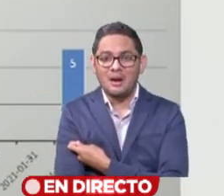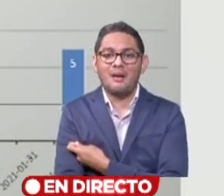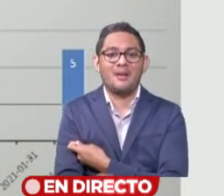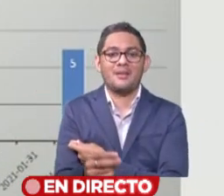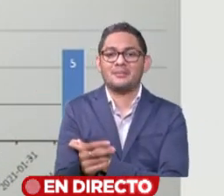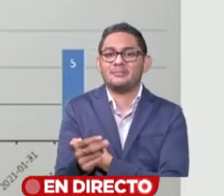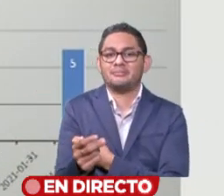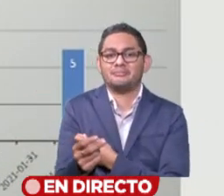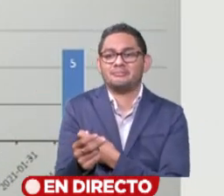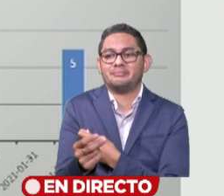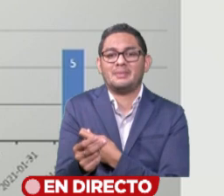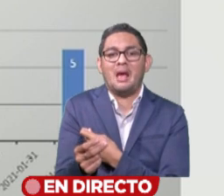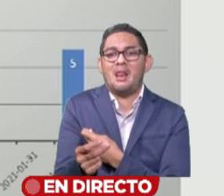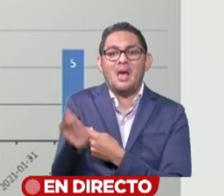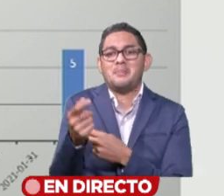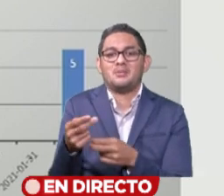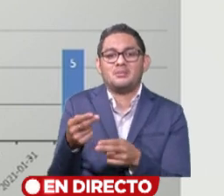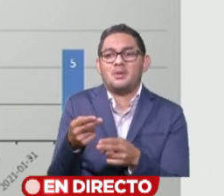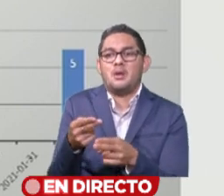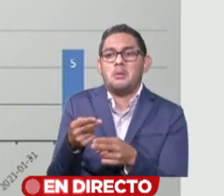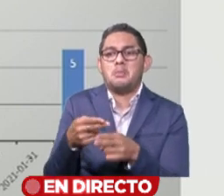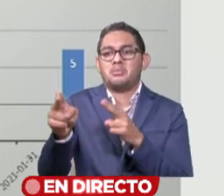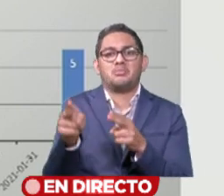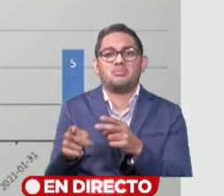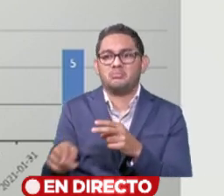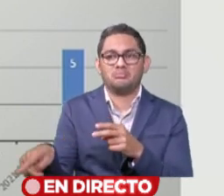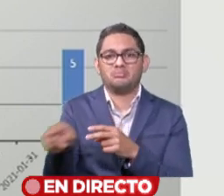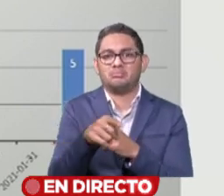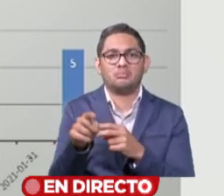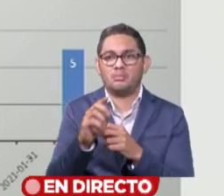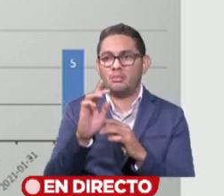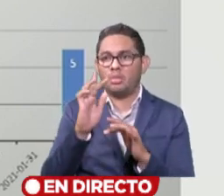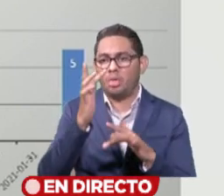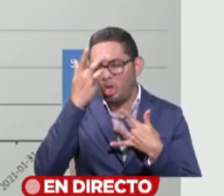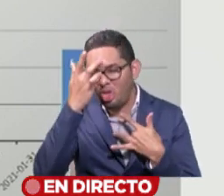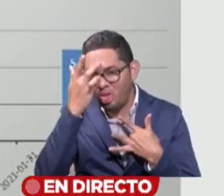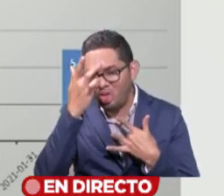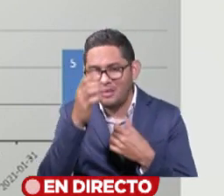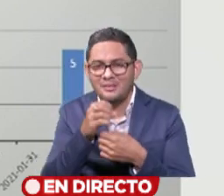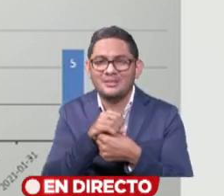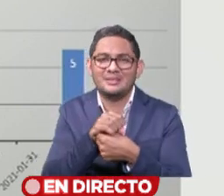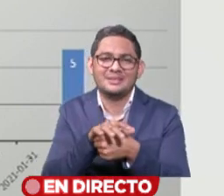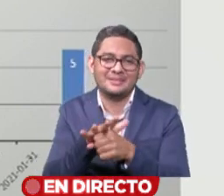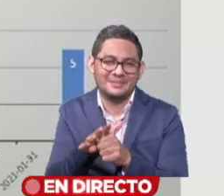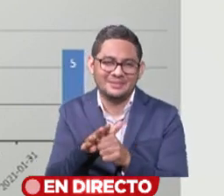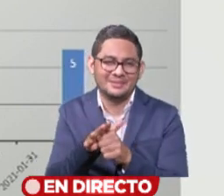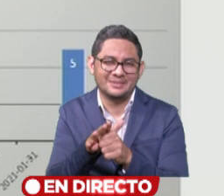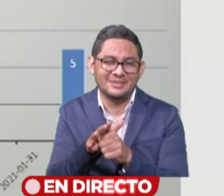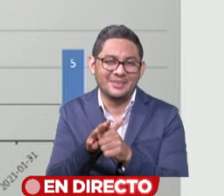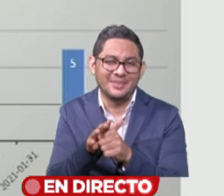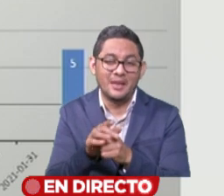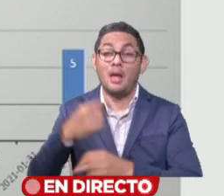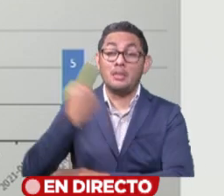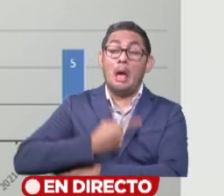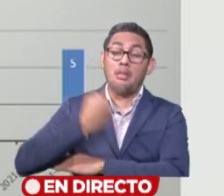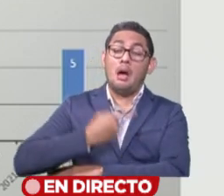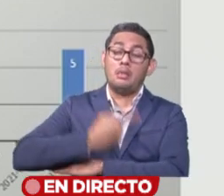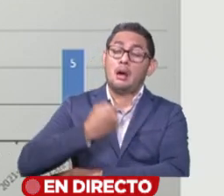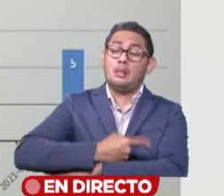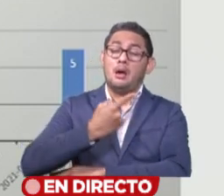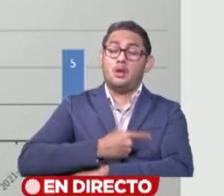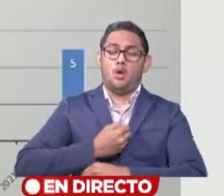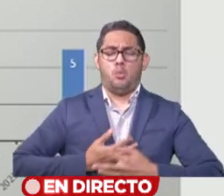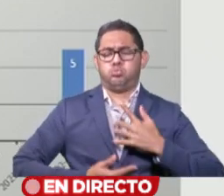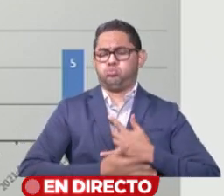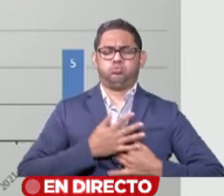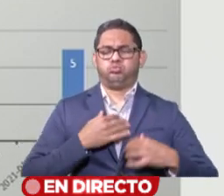fechas en la parte inferior, vemos que la mayoría de los casos reportados están antes del 26 de enero, y si nos